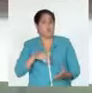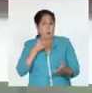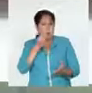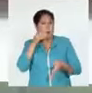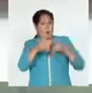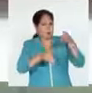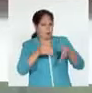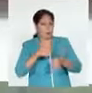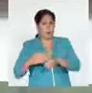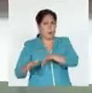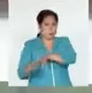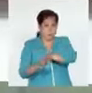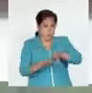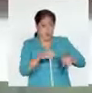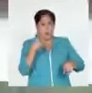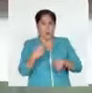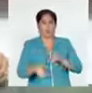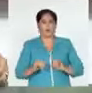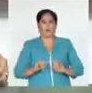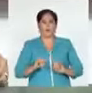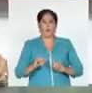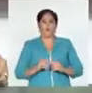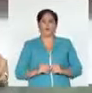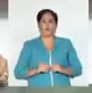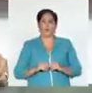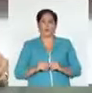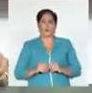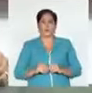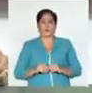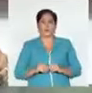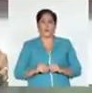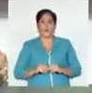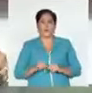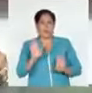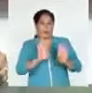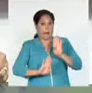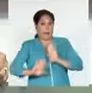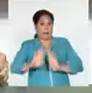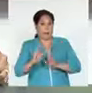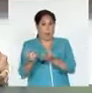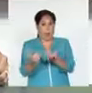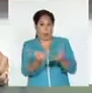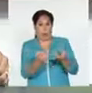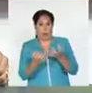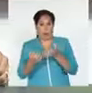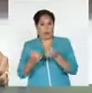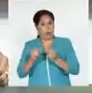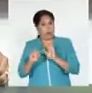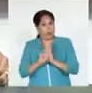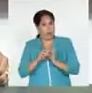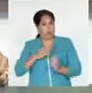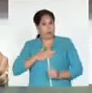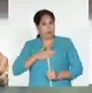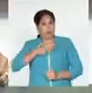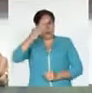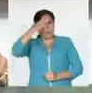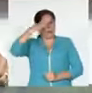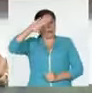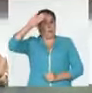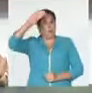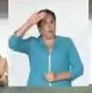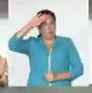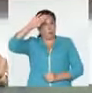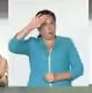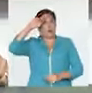Gracias Nosotros avanzamos casi al final de nuestra emisión porque la defensa de la cocina cubana como signo de identidad nacional frente a las amenazas